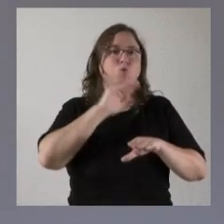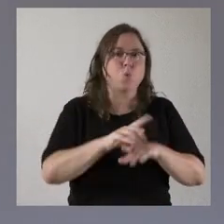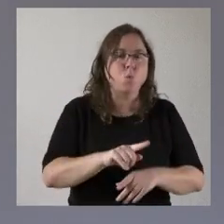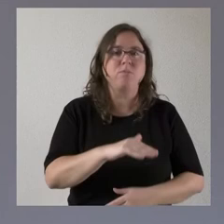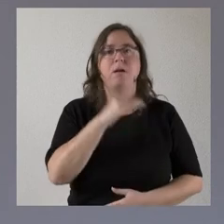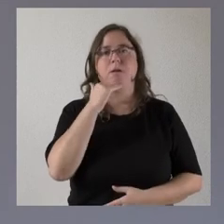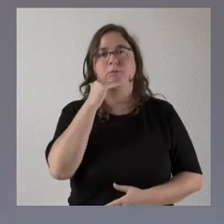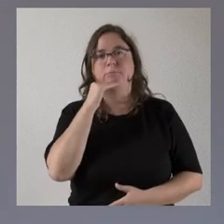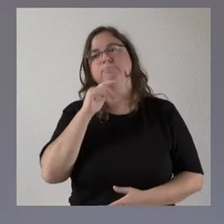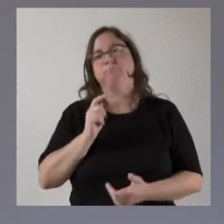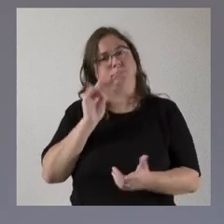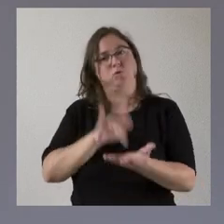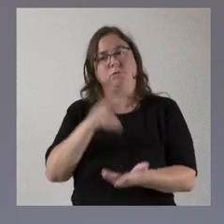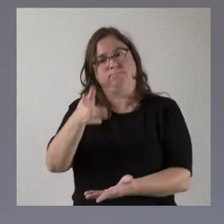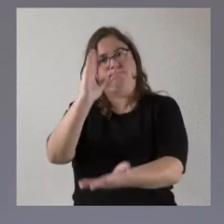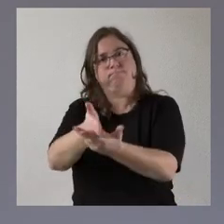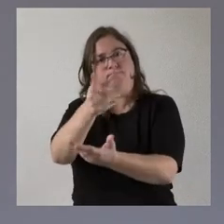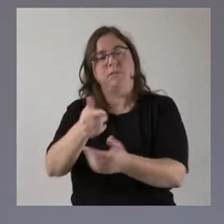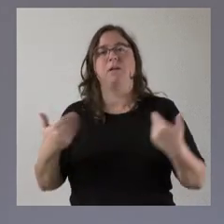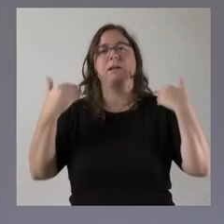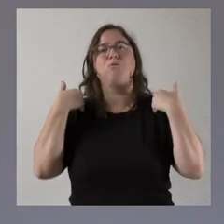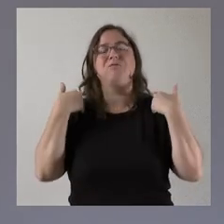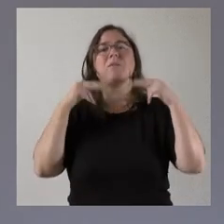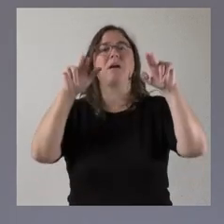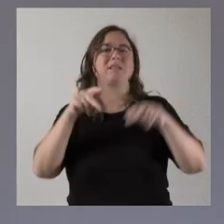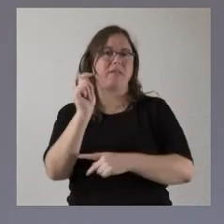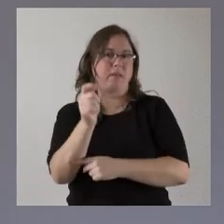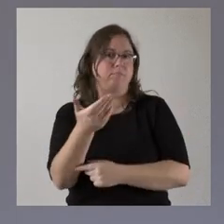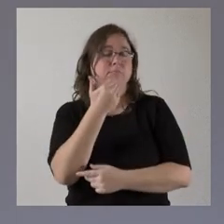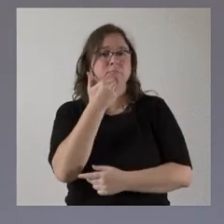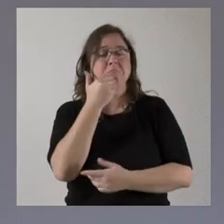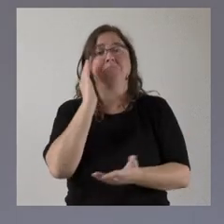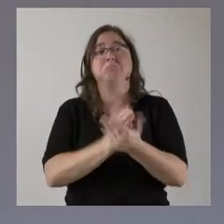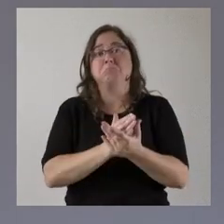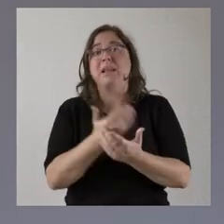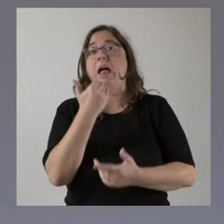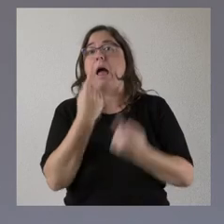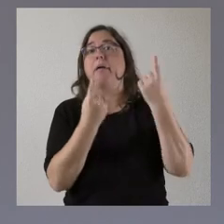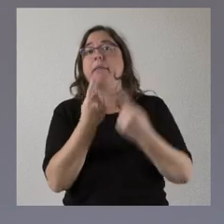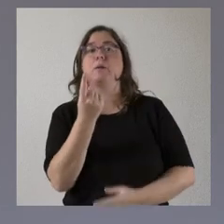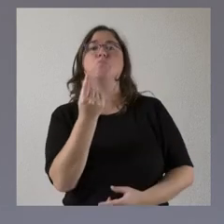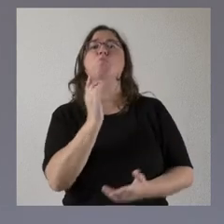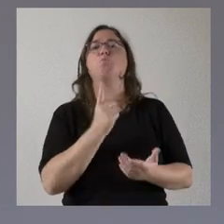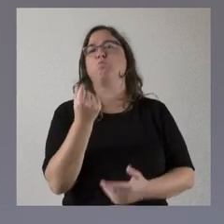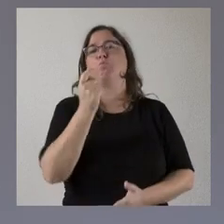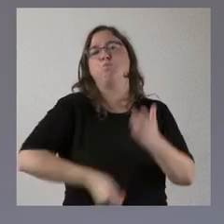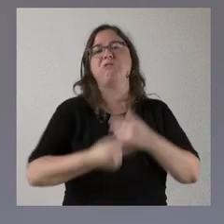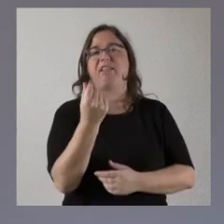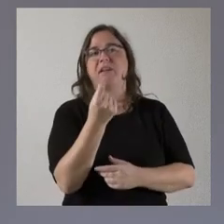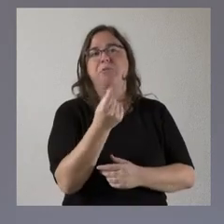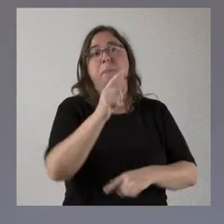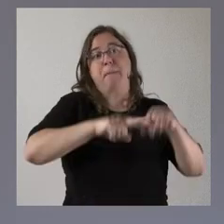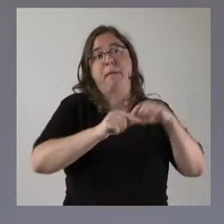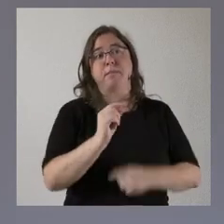se procede a sancionar al centro Residencial entre esas sanciones hay desde cuantías económicas más o menos elevadas